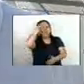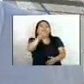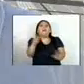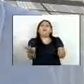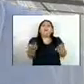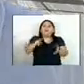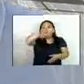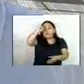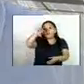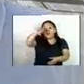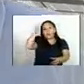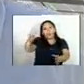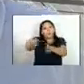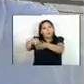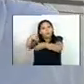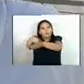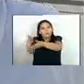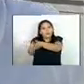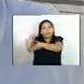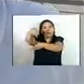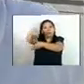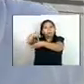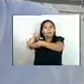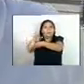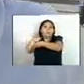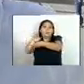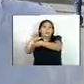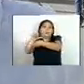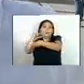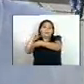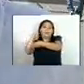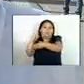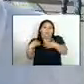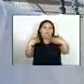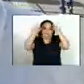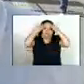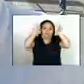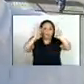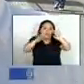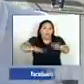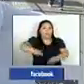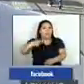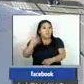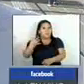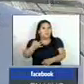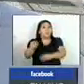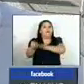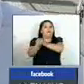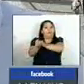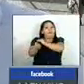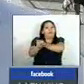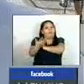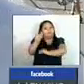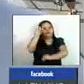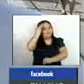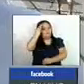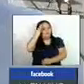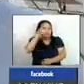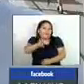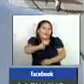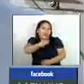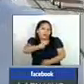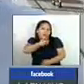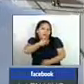que hacen, pues verdad, porque no se sabe, porque como le digo, se necesita una buena orientación. Es necesario